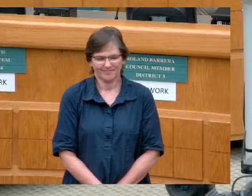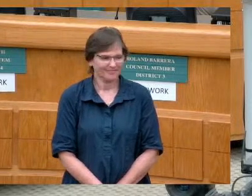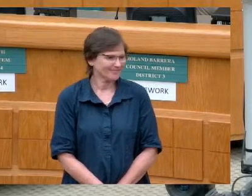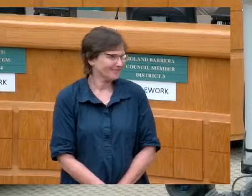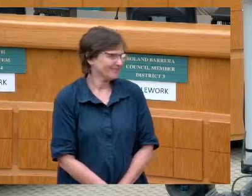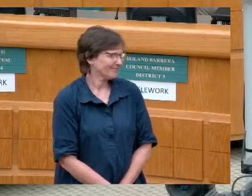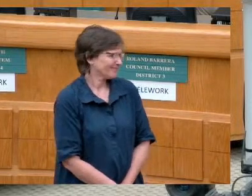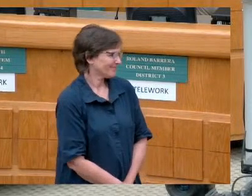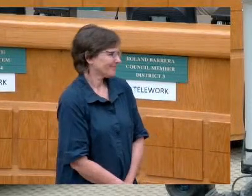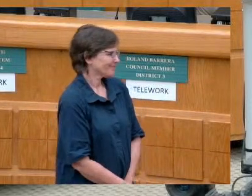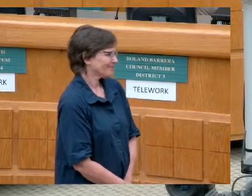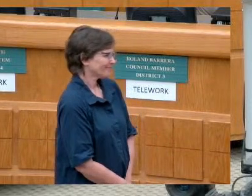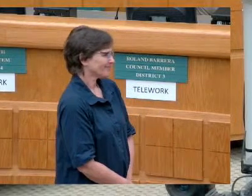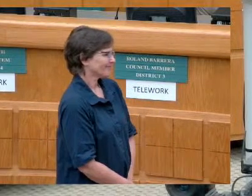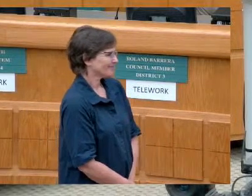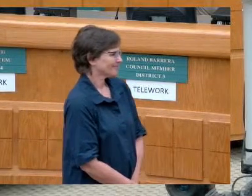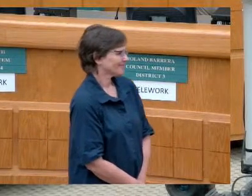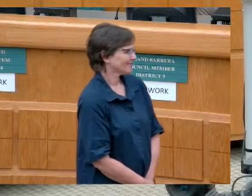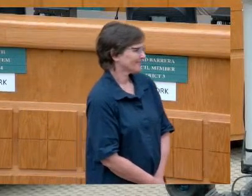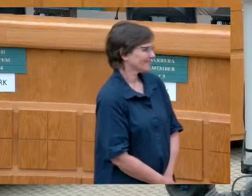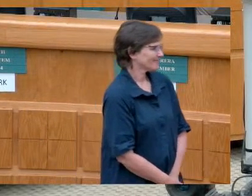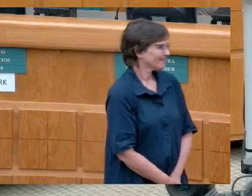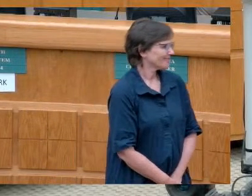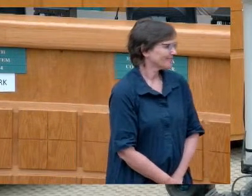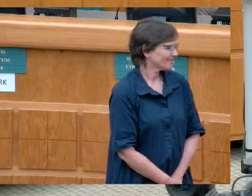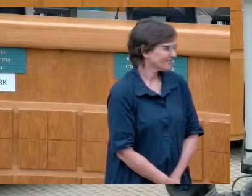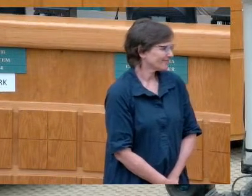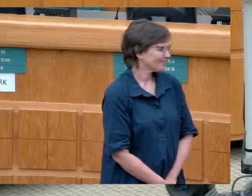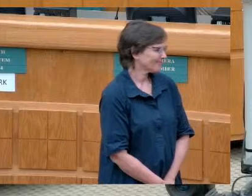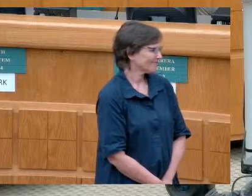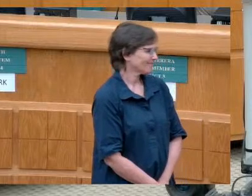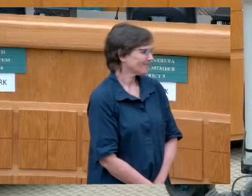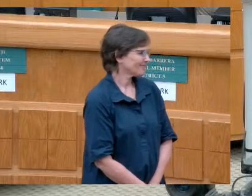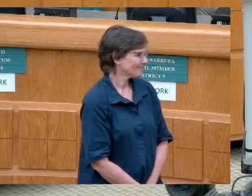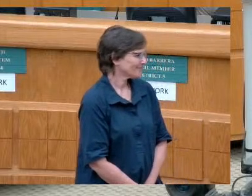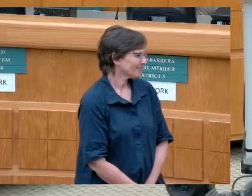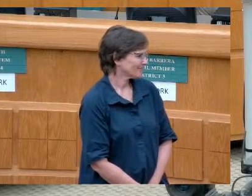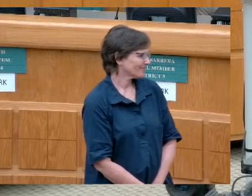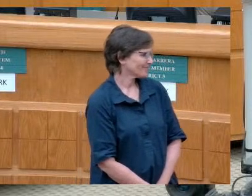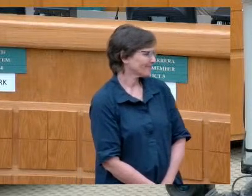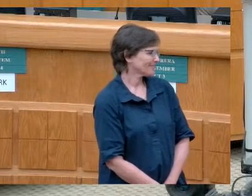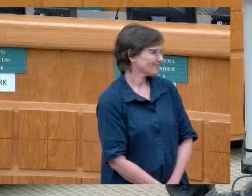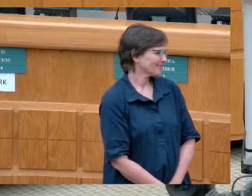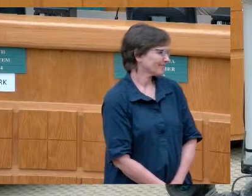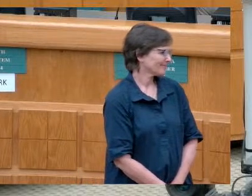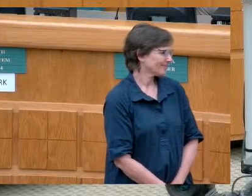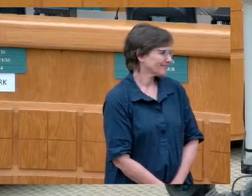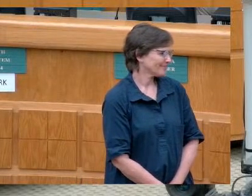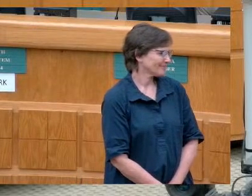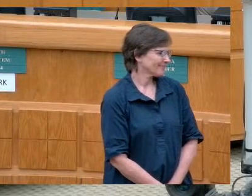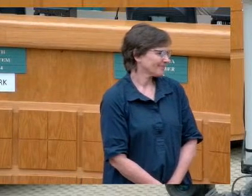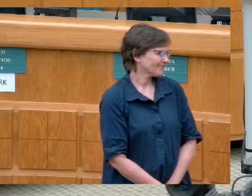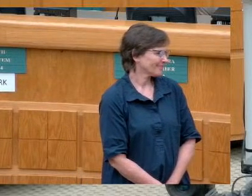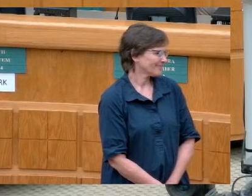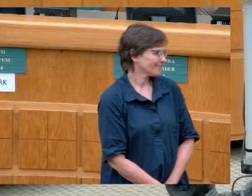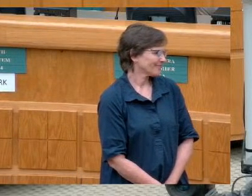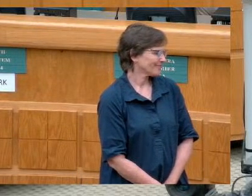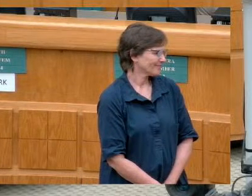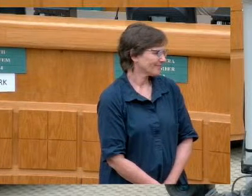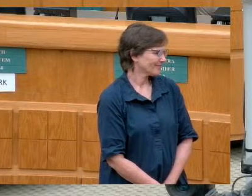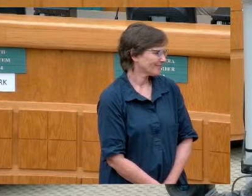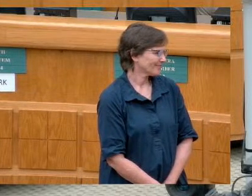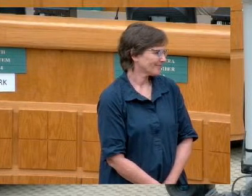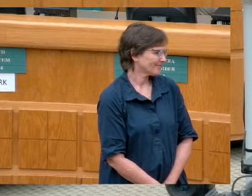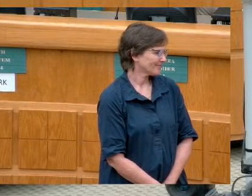El sábado 8 de agosto, desde las 8 de la mañana, tendremos un sitio de test gratis móvil en el American Bank Center. El registro